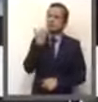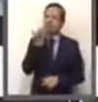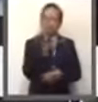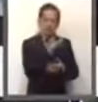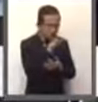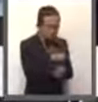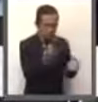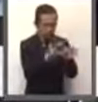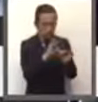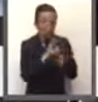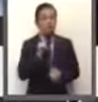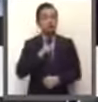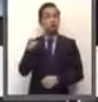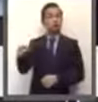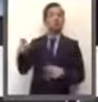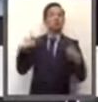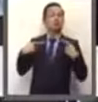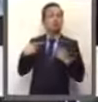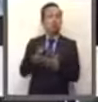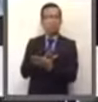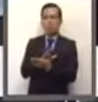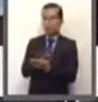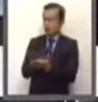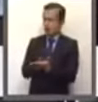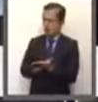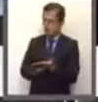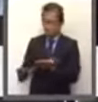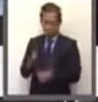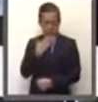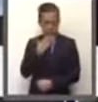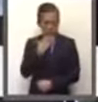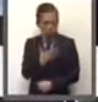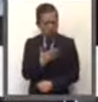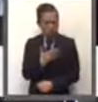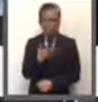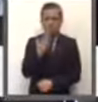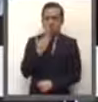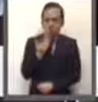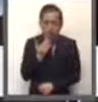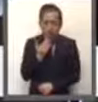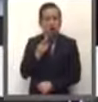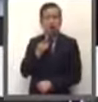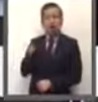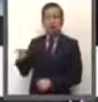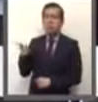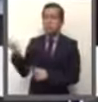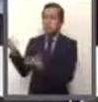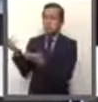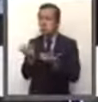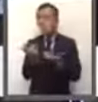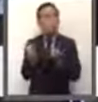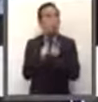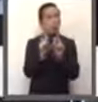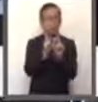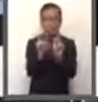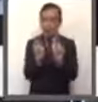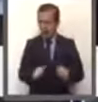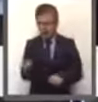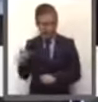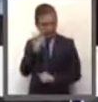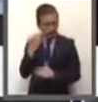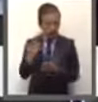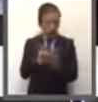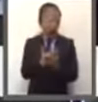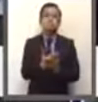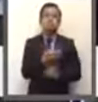gente sencilla, que vienen en son de paz con un sueño americano. Comentarles también y agradecerle a Mario Delgado que nos acompañó,